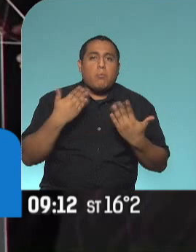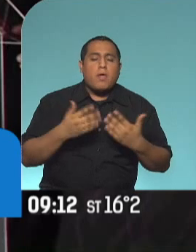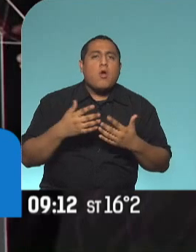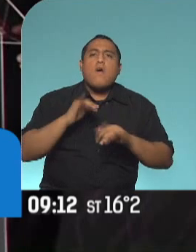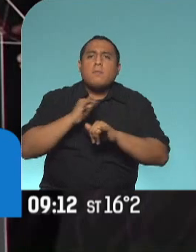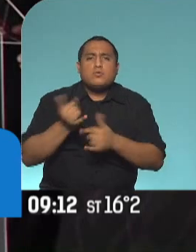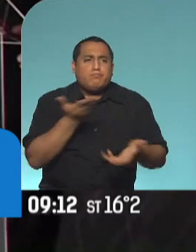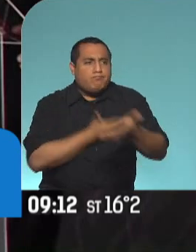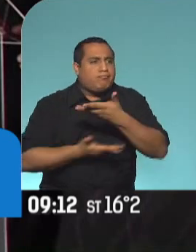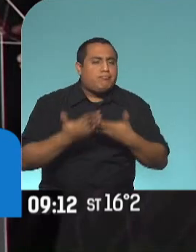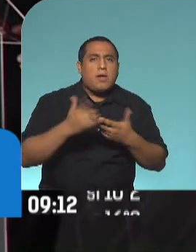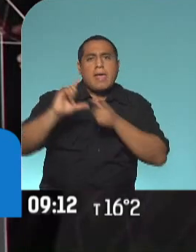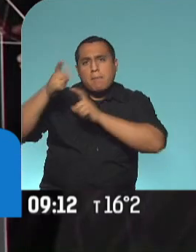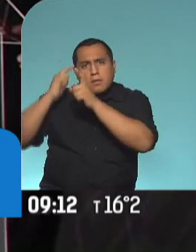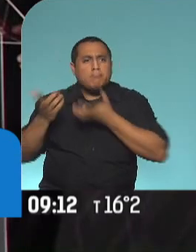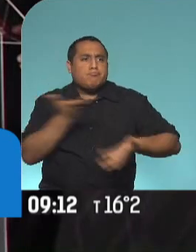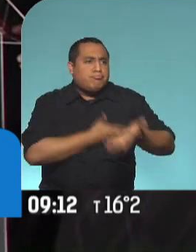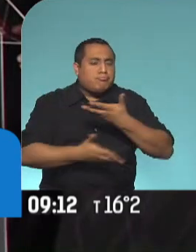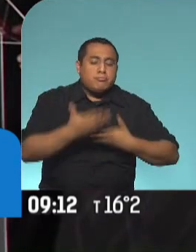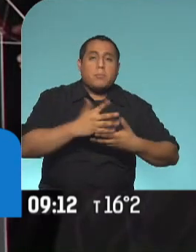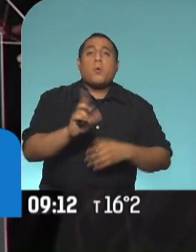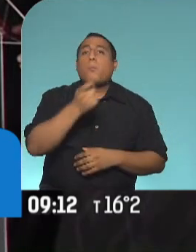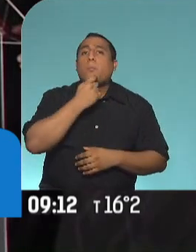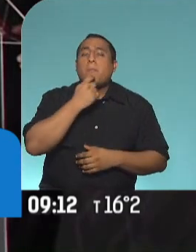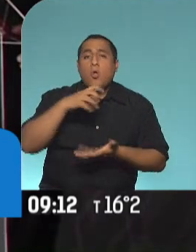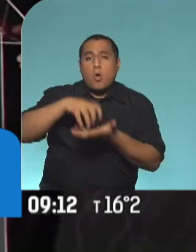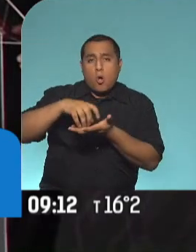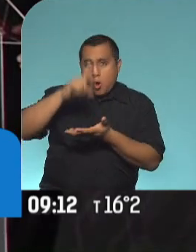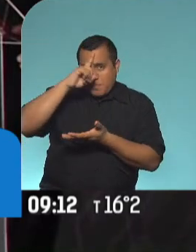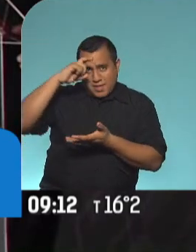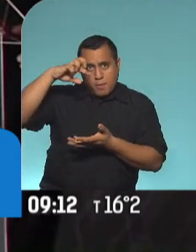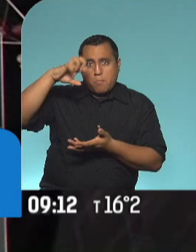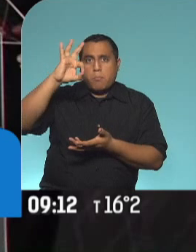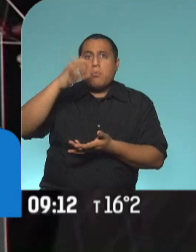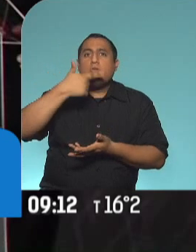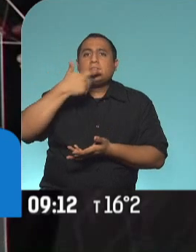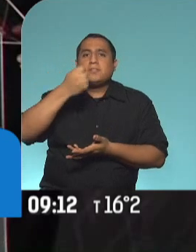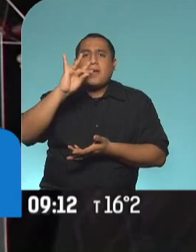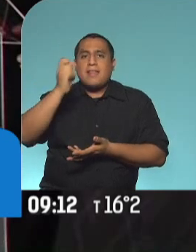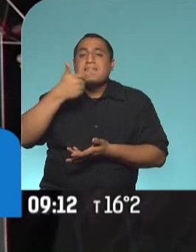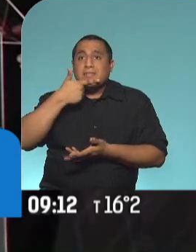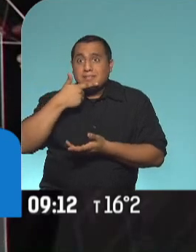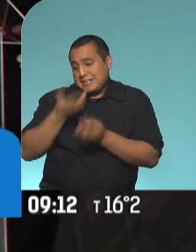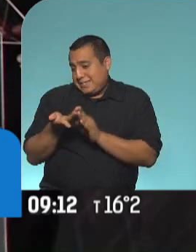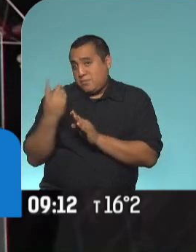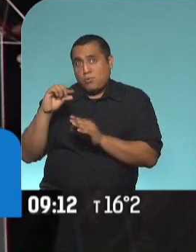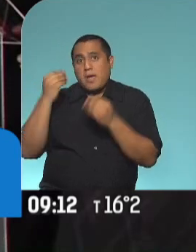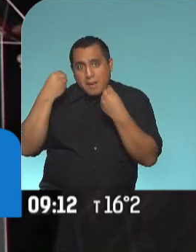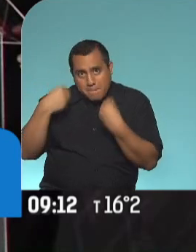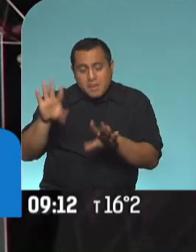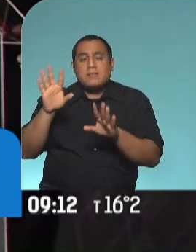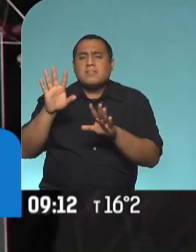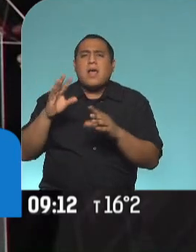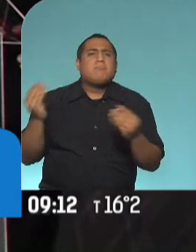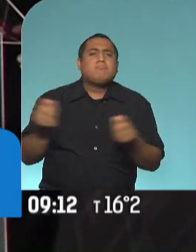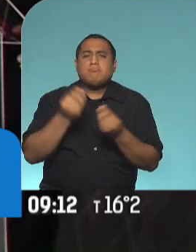información, compartan experiencias, como por ejemplo el Hospital Posadas, que recientemente ha puesto en funcionamiento TeleUCI, que es